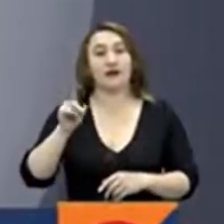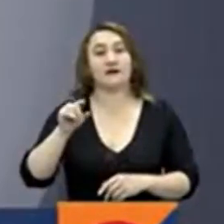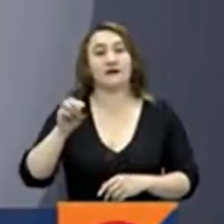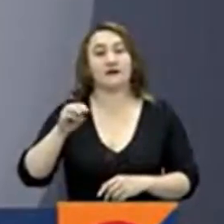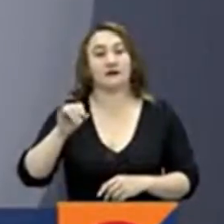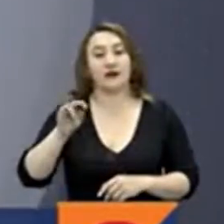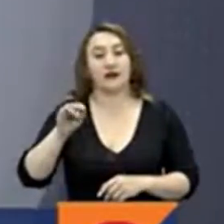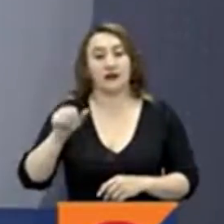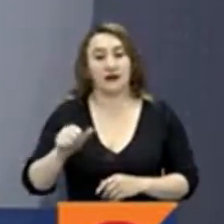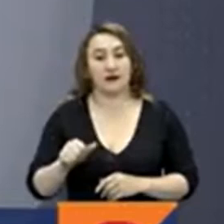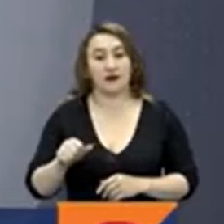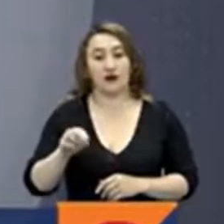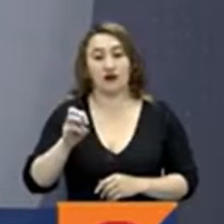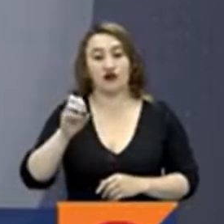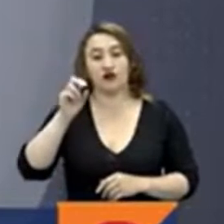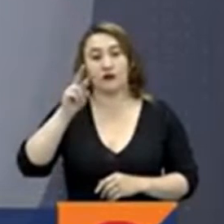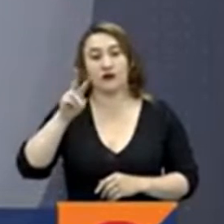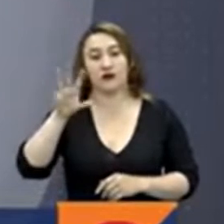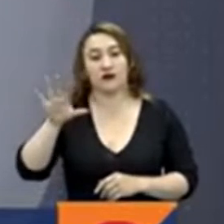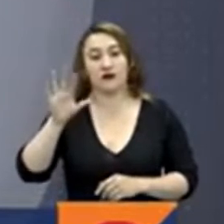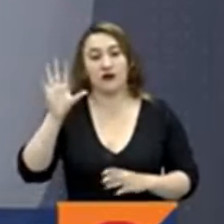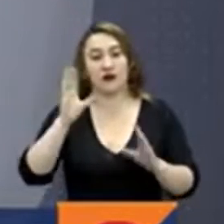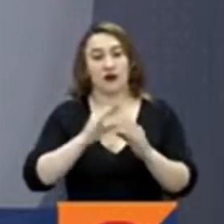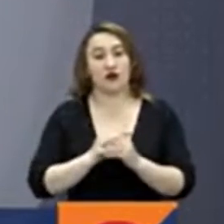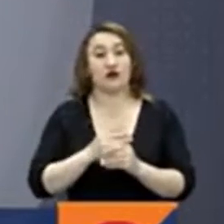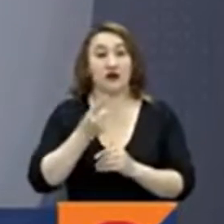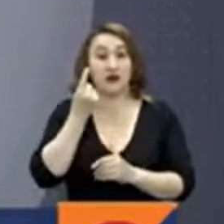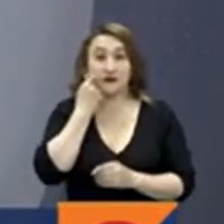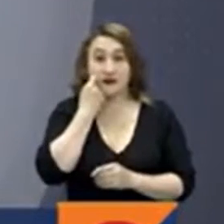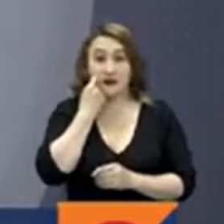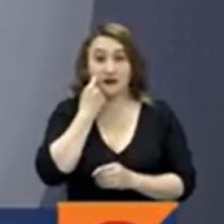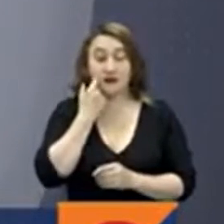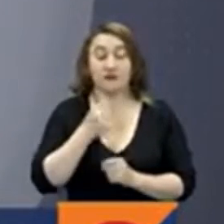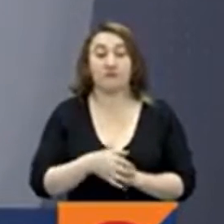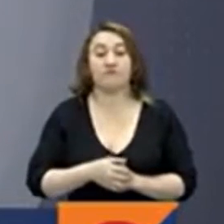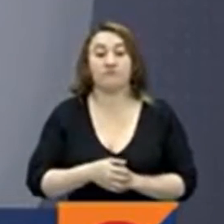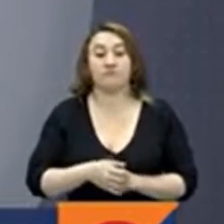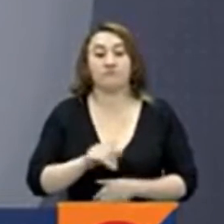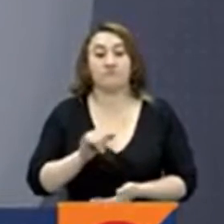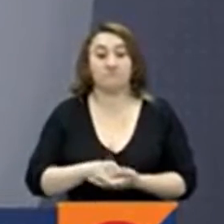las 8:25 de la noche del día de ayer. En el hecho se